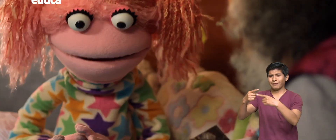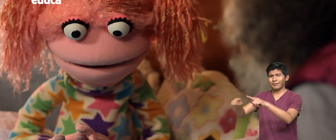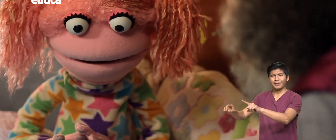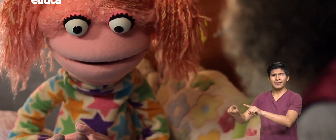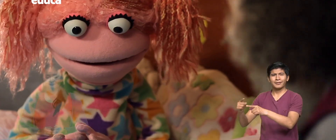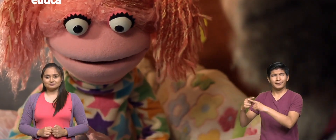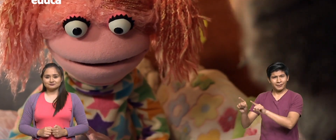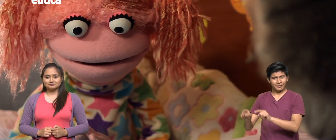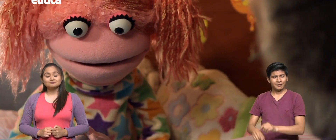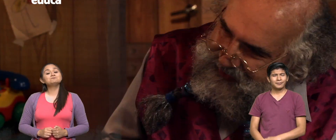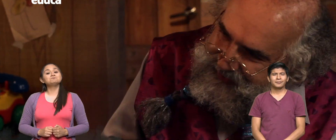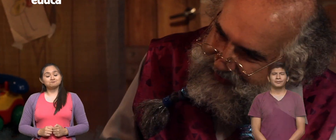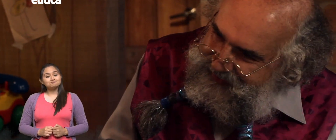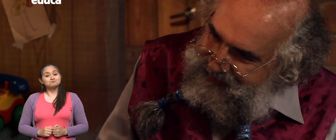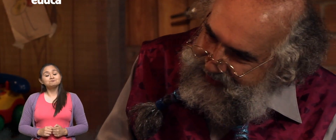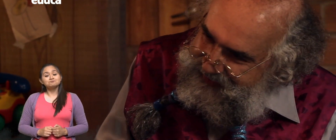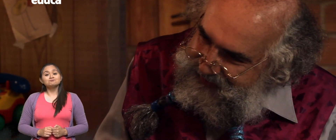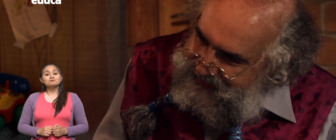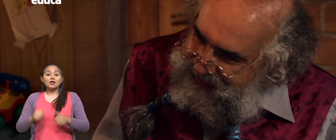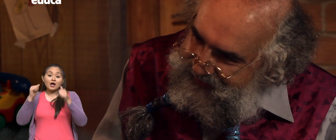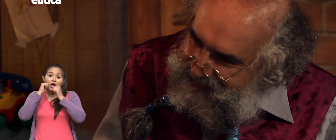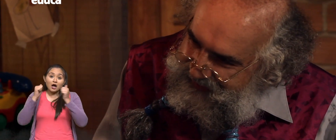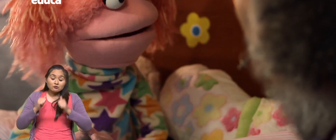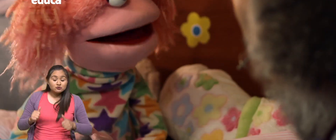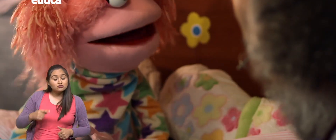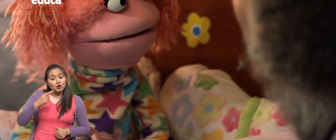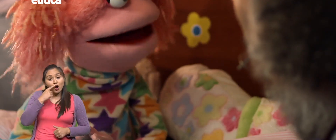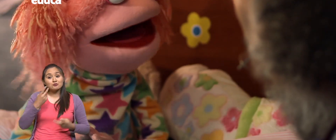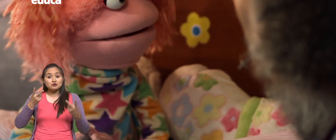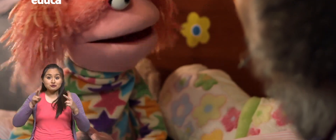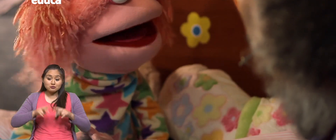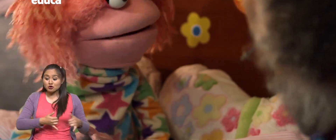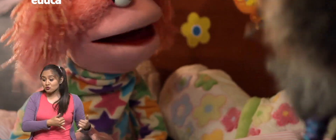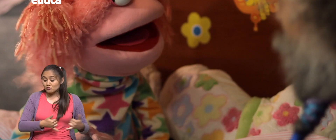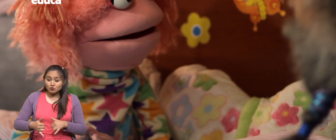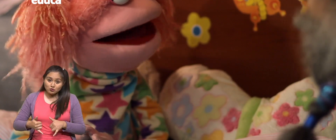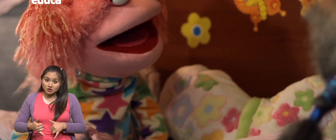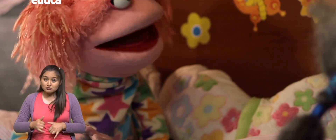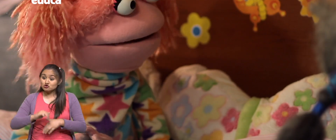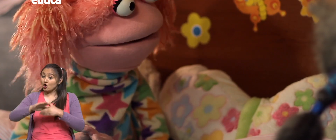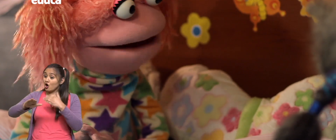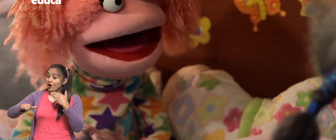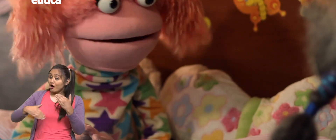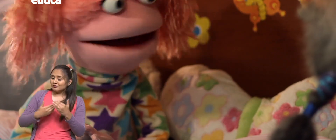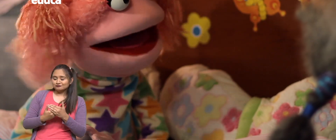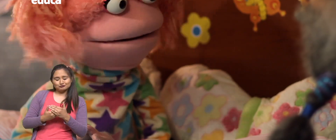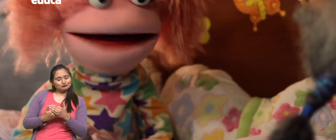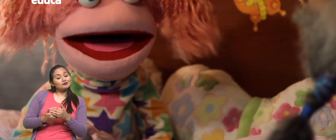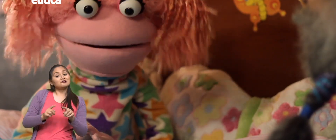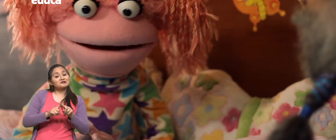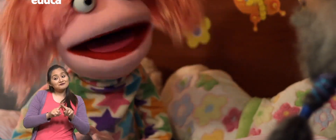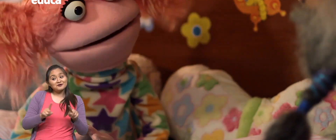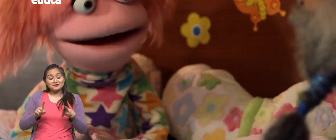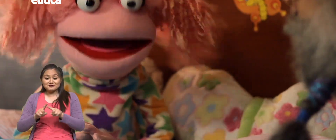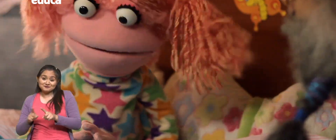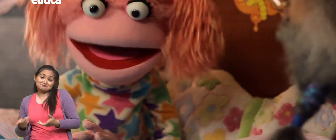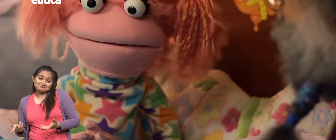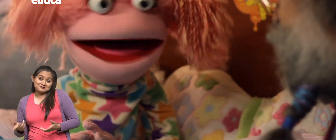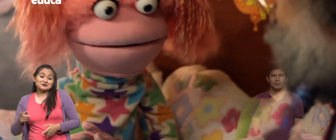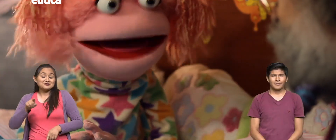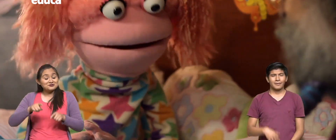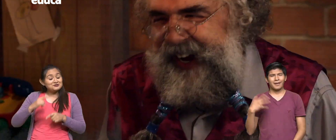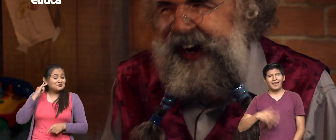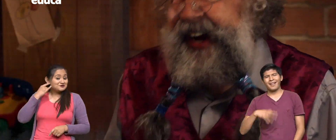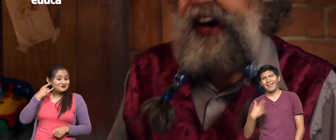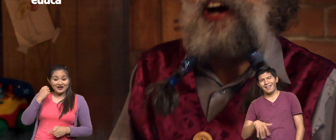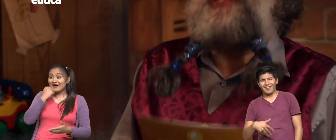una le gusta hacer algo. Ni todos los abuelitos son jugueteros como tú. Ni todas las niñas son tan